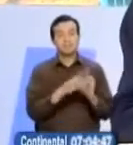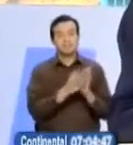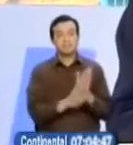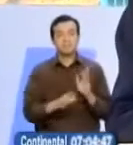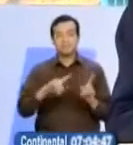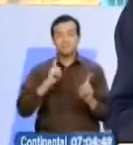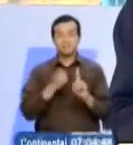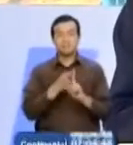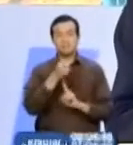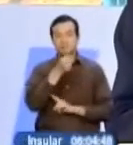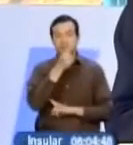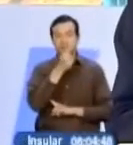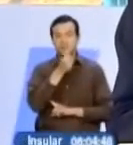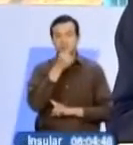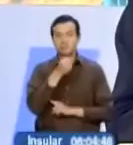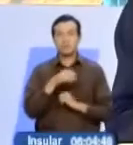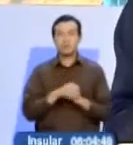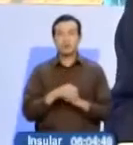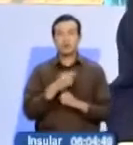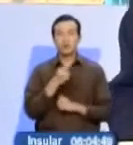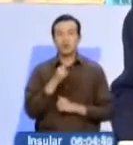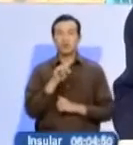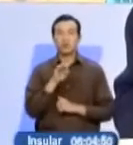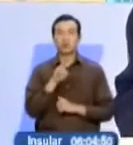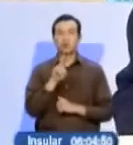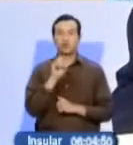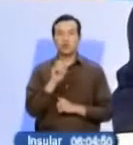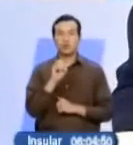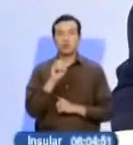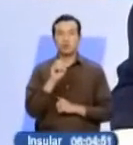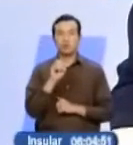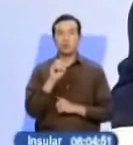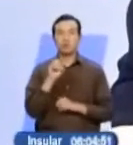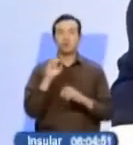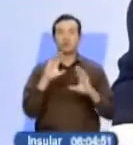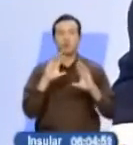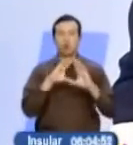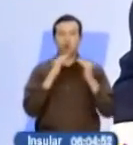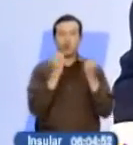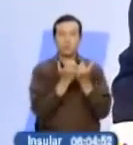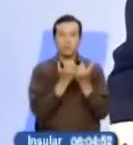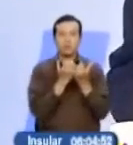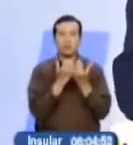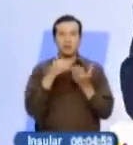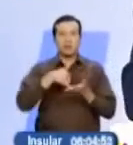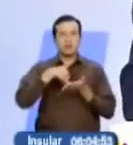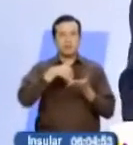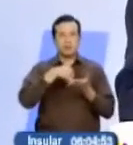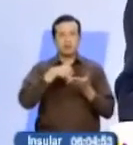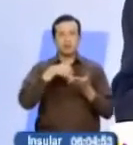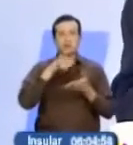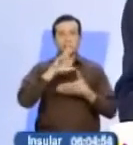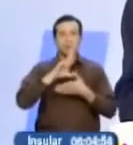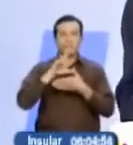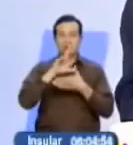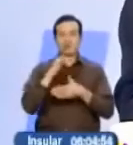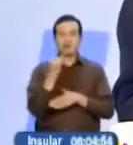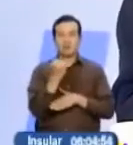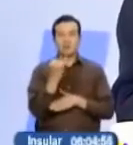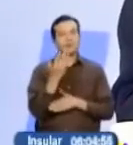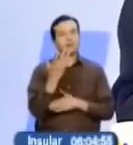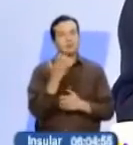primera entrevista, a Gustavo Manrique, presidente del Comité Organizador de Premios Latinoamérica Verde, quien ya se encuentra en los estudios de Guayaquil,